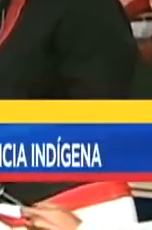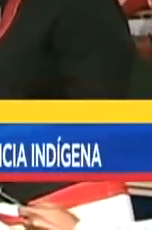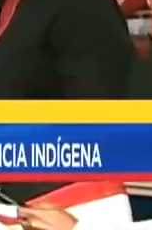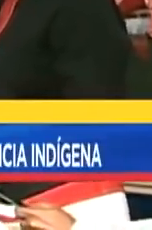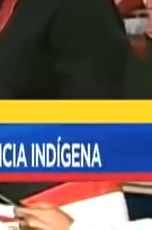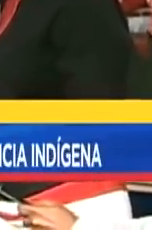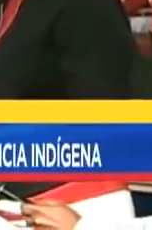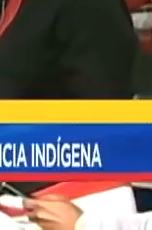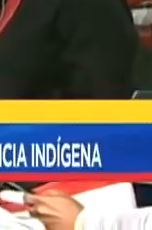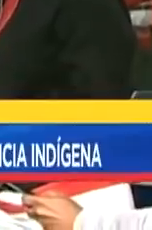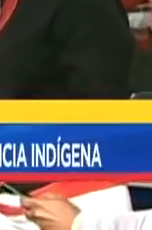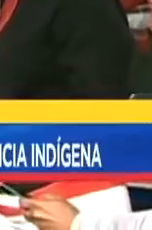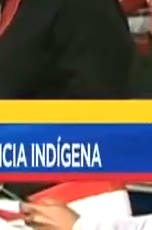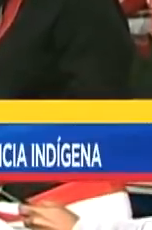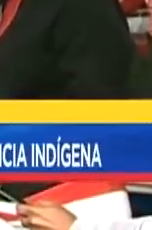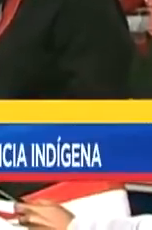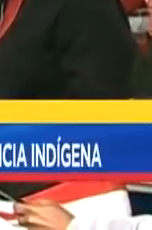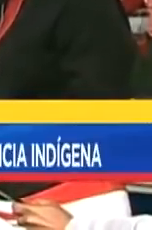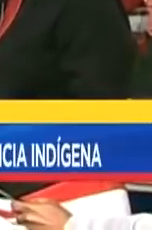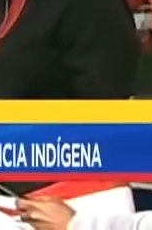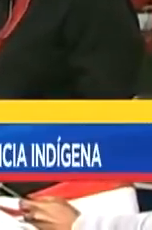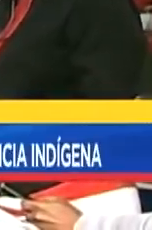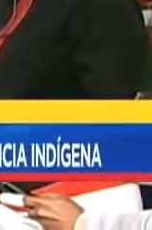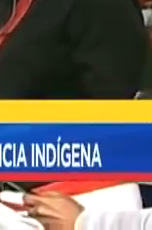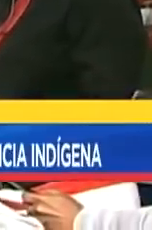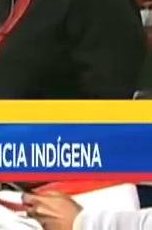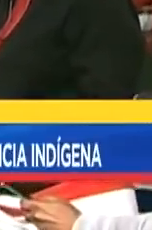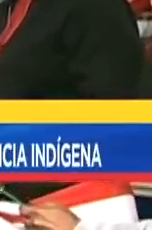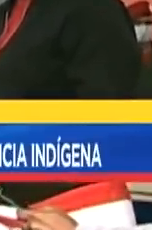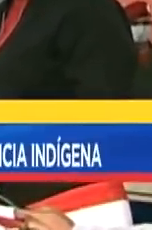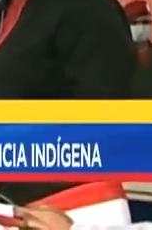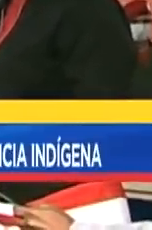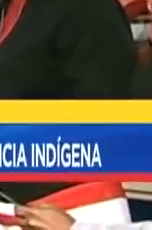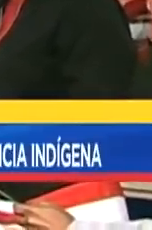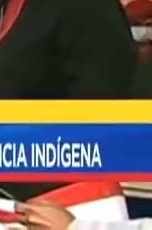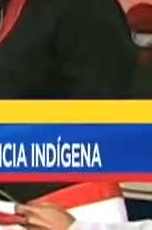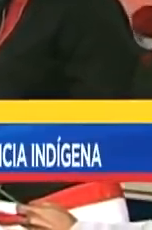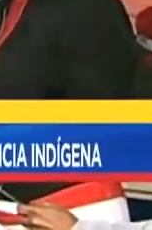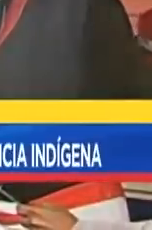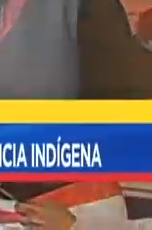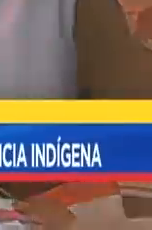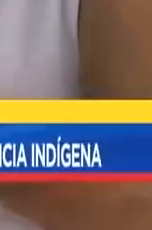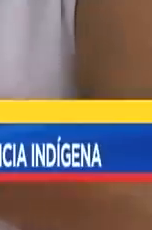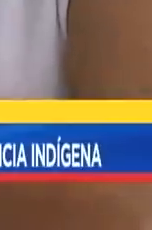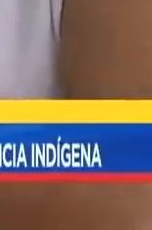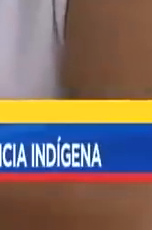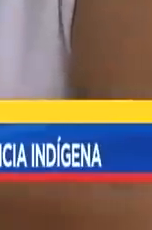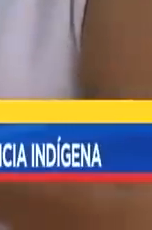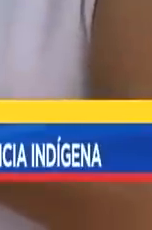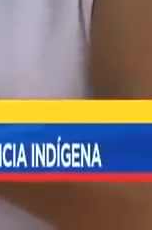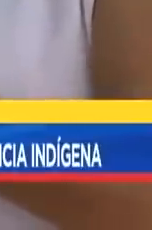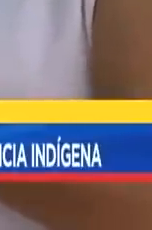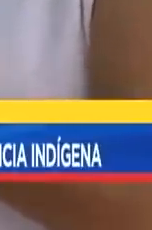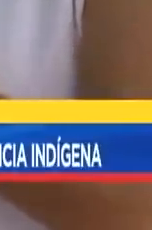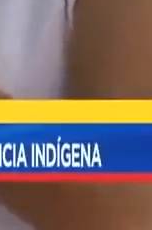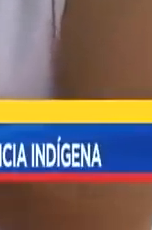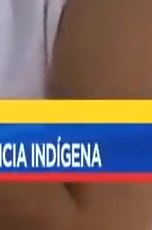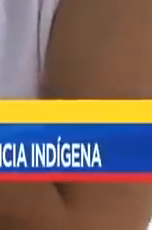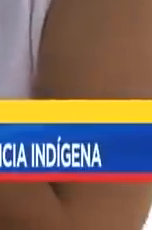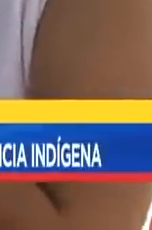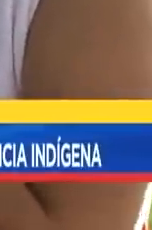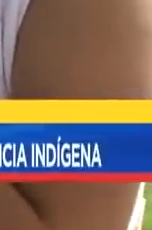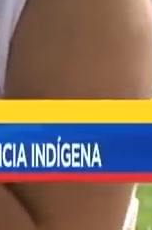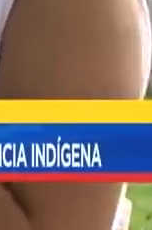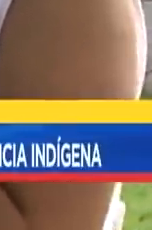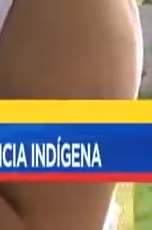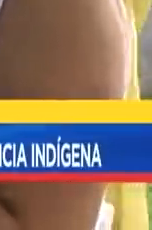la tierra y la vida del pueblo gallón, para que la guarde, la resguarde y nos tenga presente siempre. Bien.